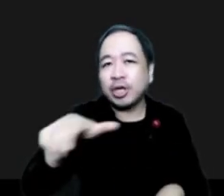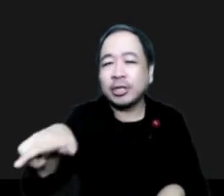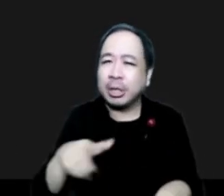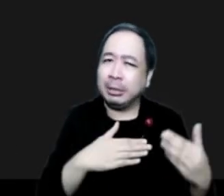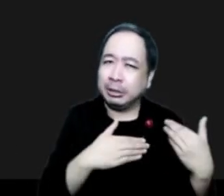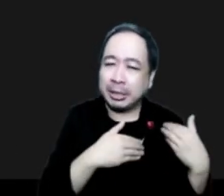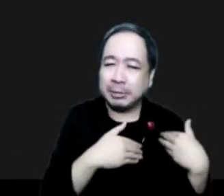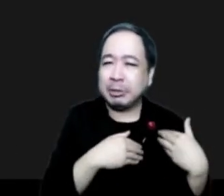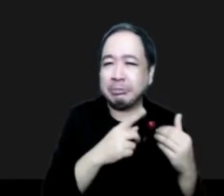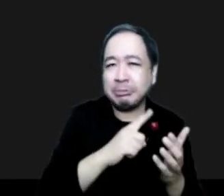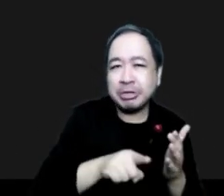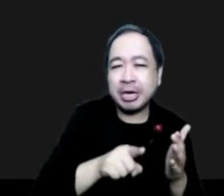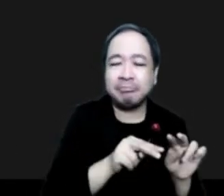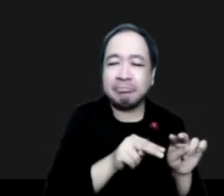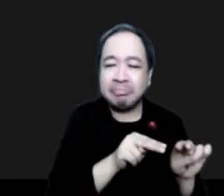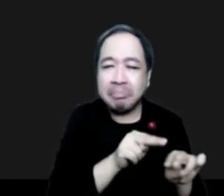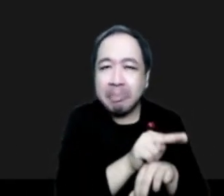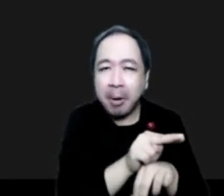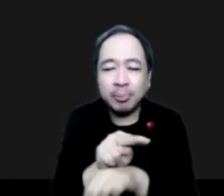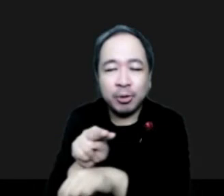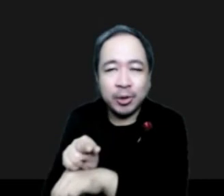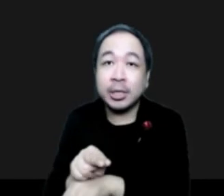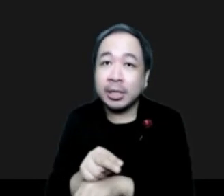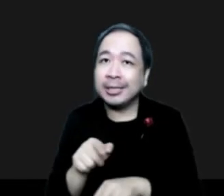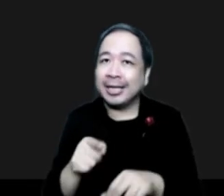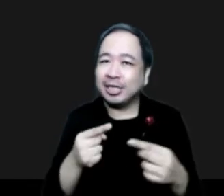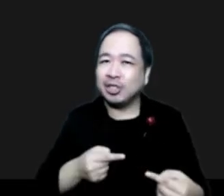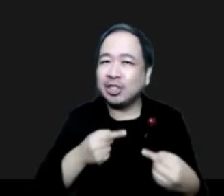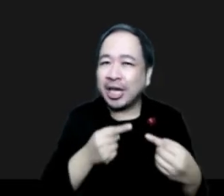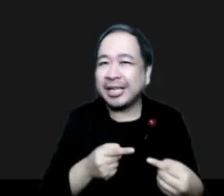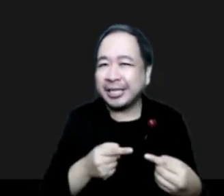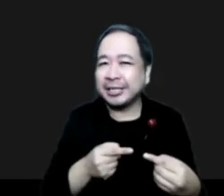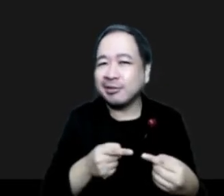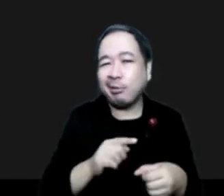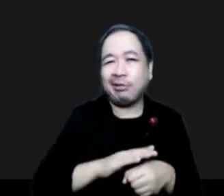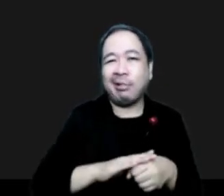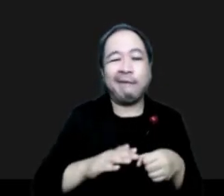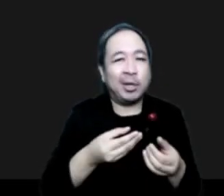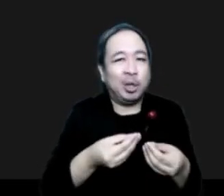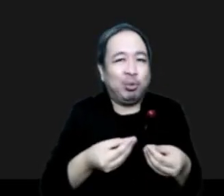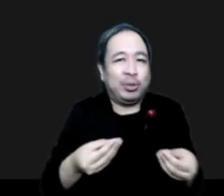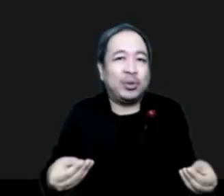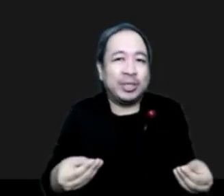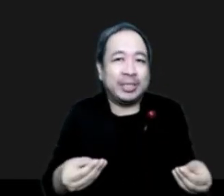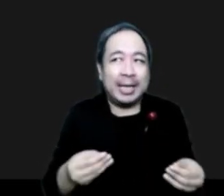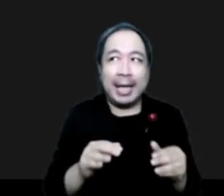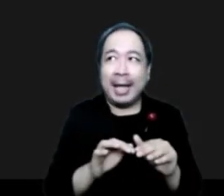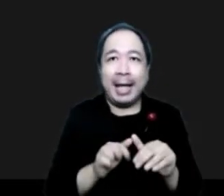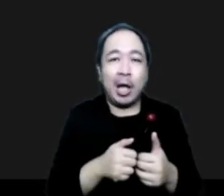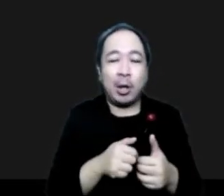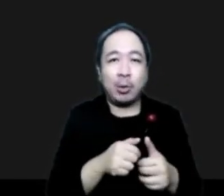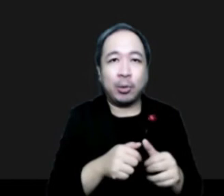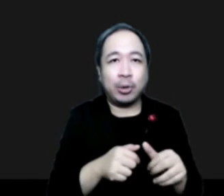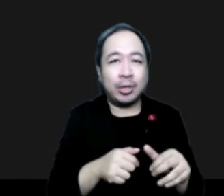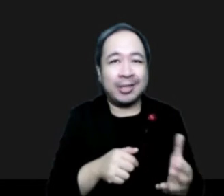para que este sistema se pueda mantener totalmente activo y que muy probablemente podamos ir agregando otros sistemas al